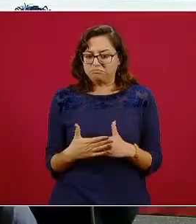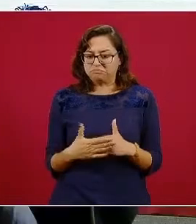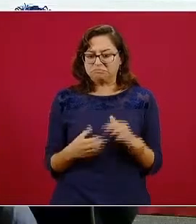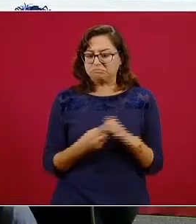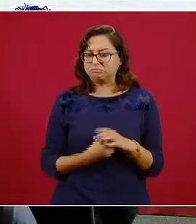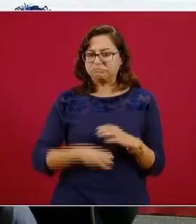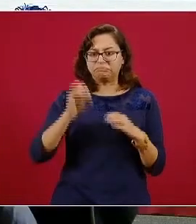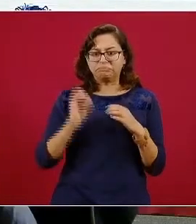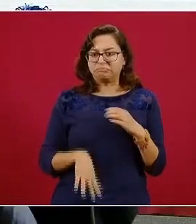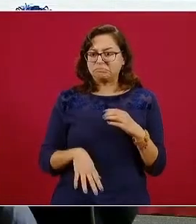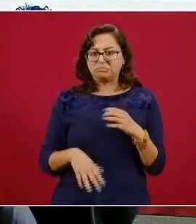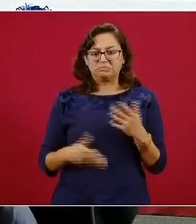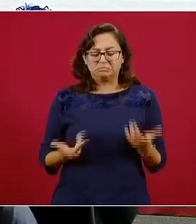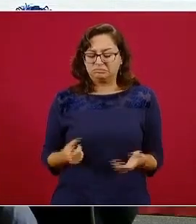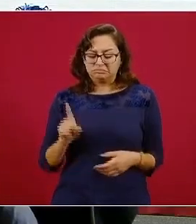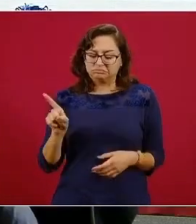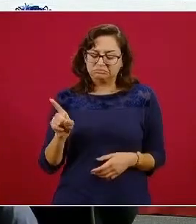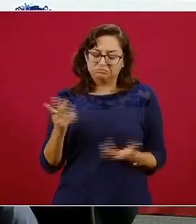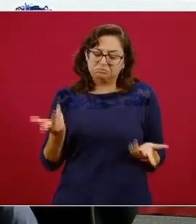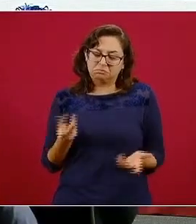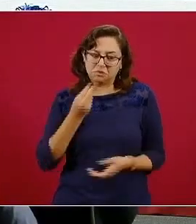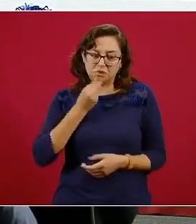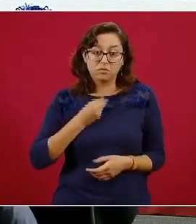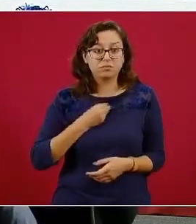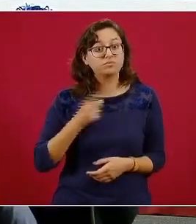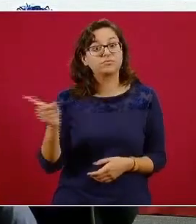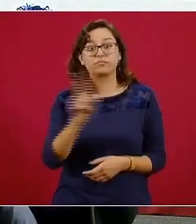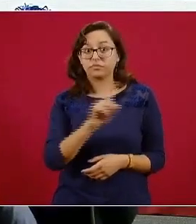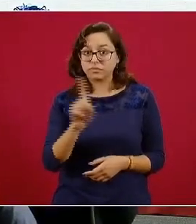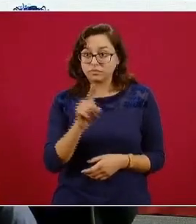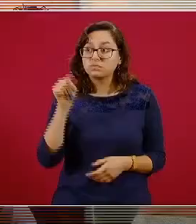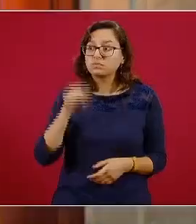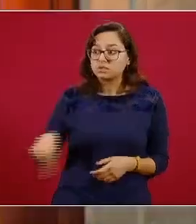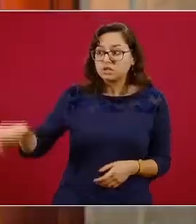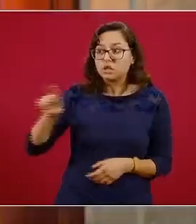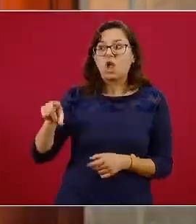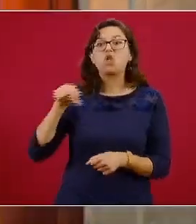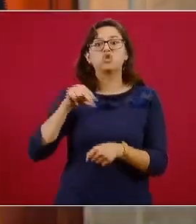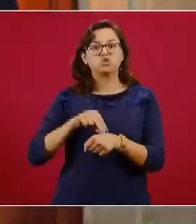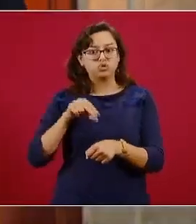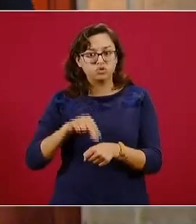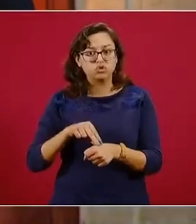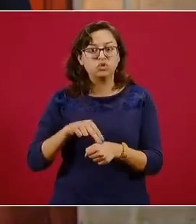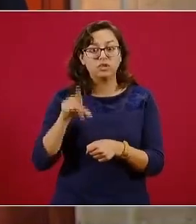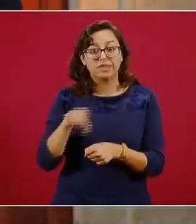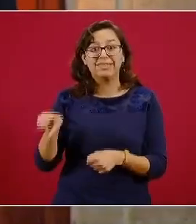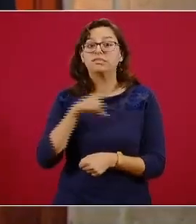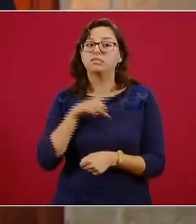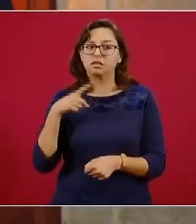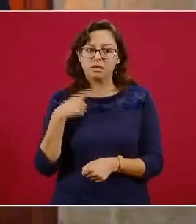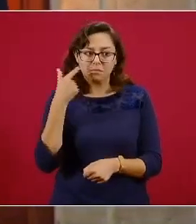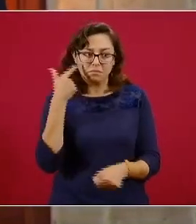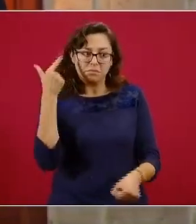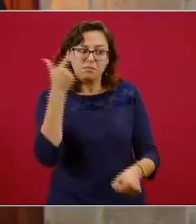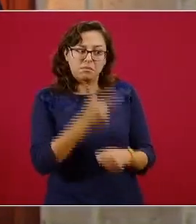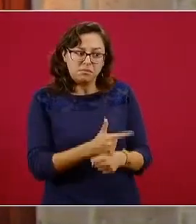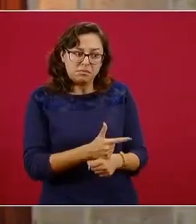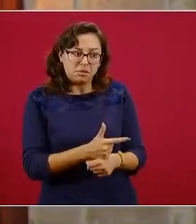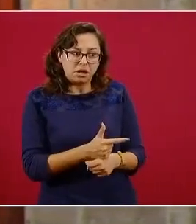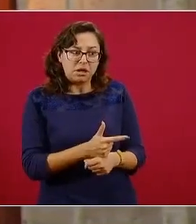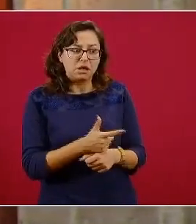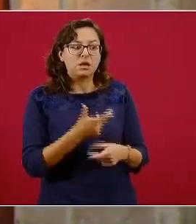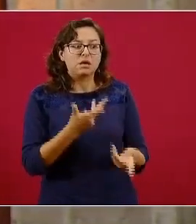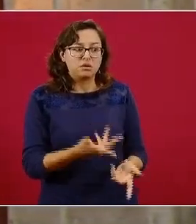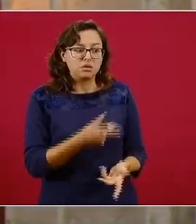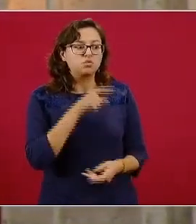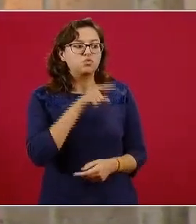están obligados a verificar si este embarazo es producto de una violación sexual. Basta con la declaración